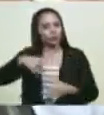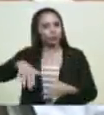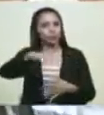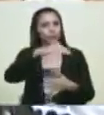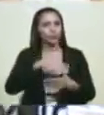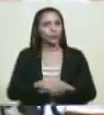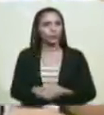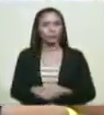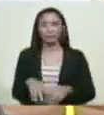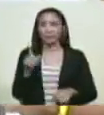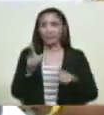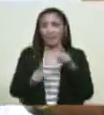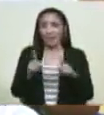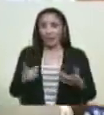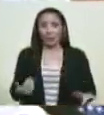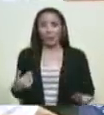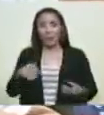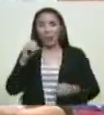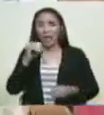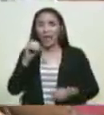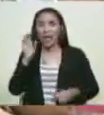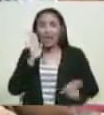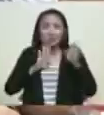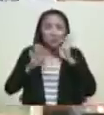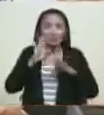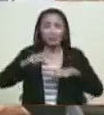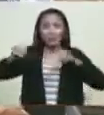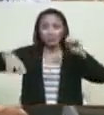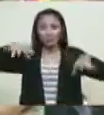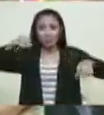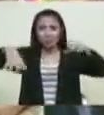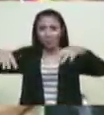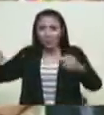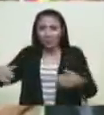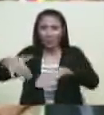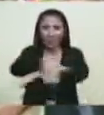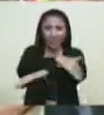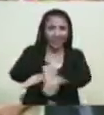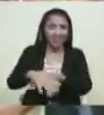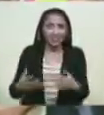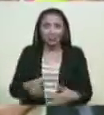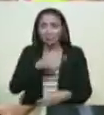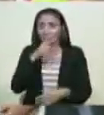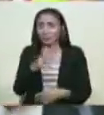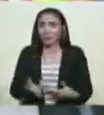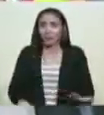Hay muchos problemas de basura que hay que resolver con el poder popular.